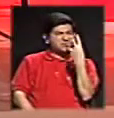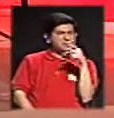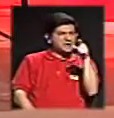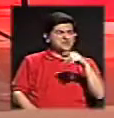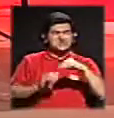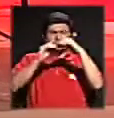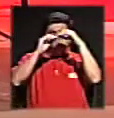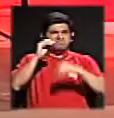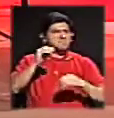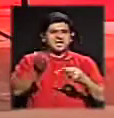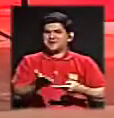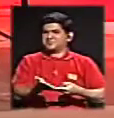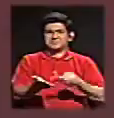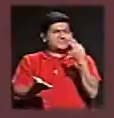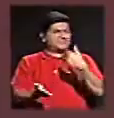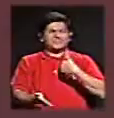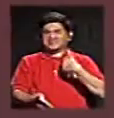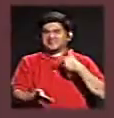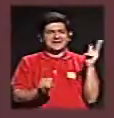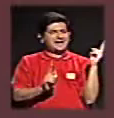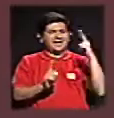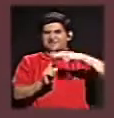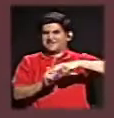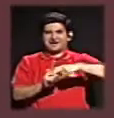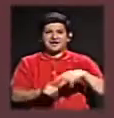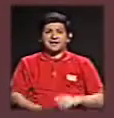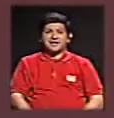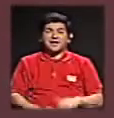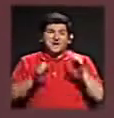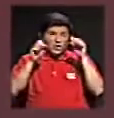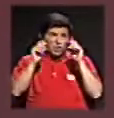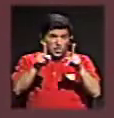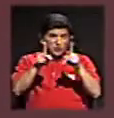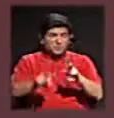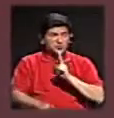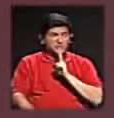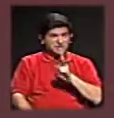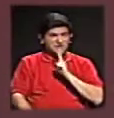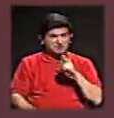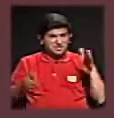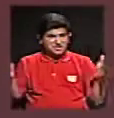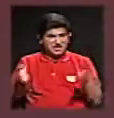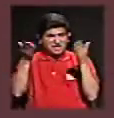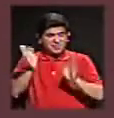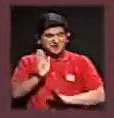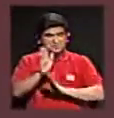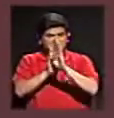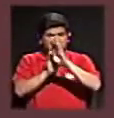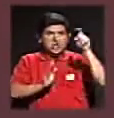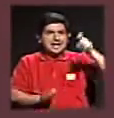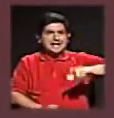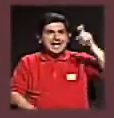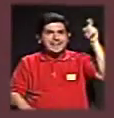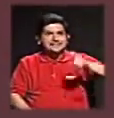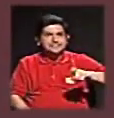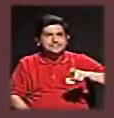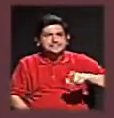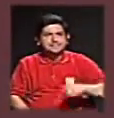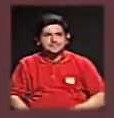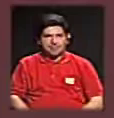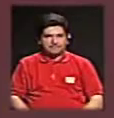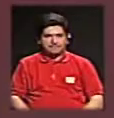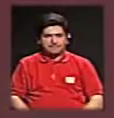menos vigentes en el sentido de que la posibilidad de realmente impulsar el desarrollo requiere más bien